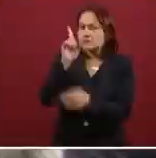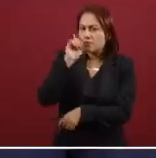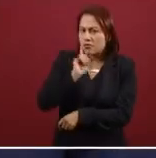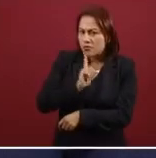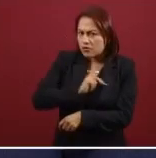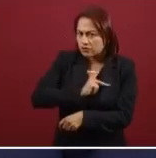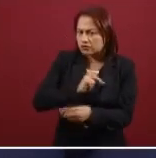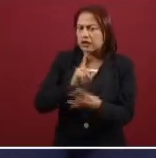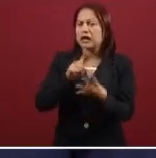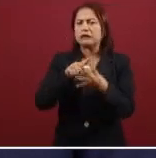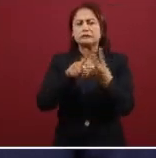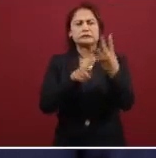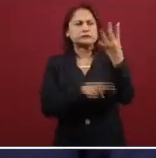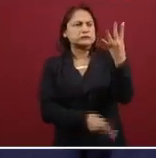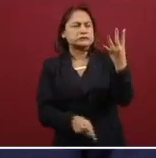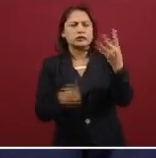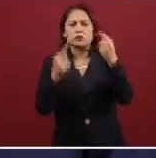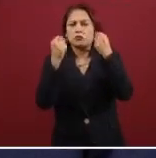quien sea.